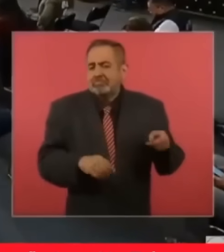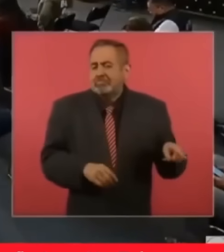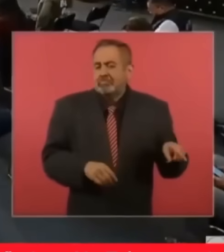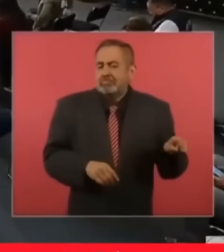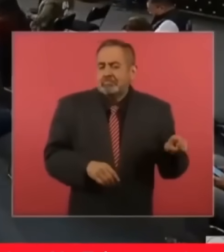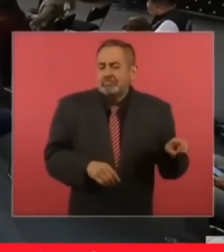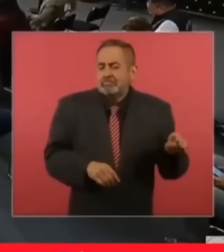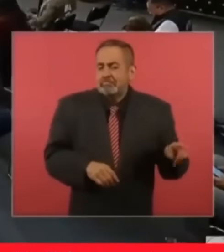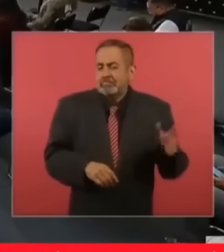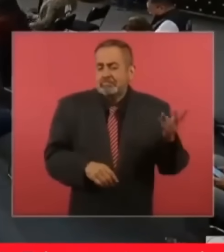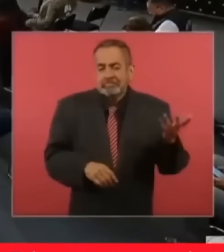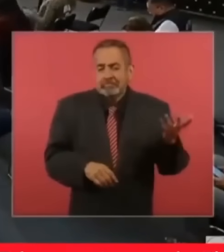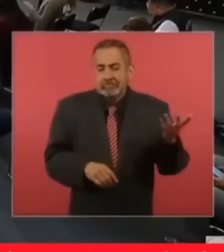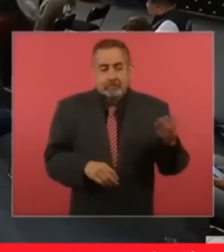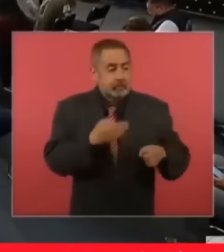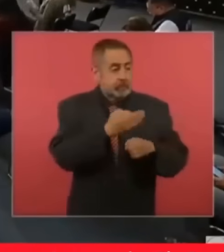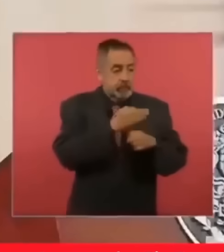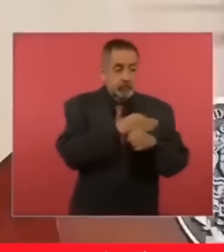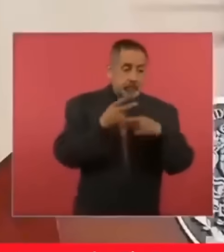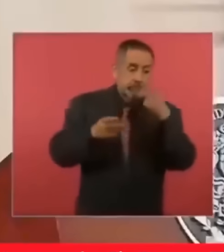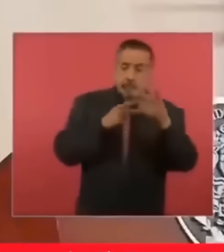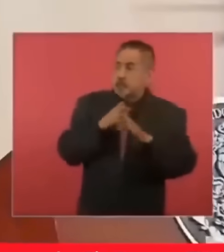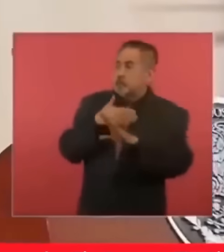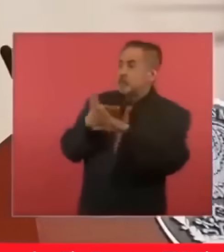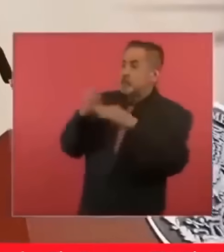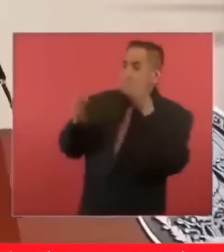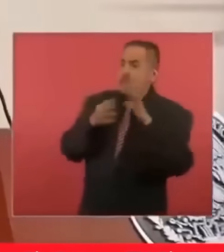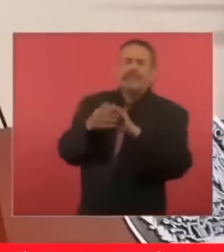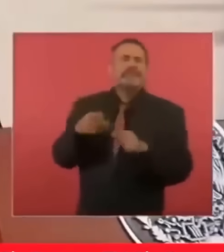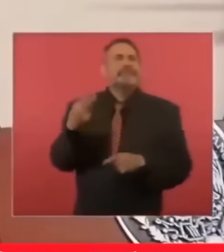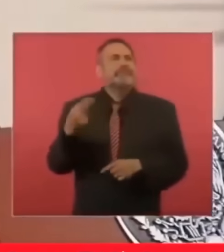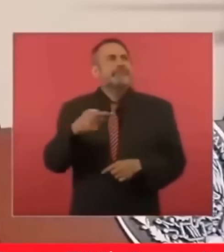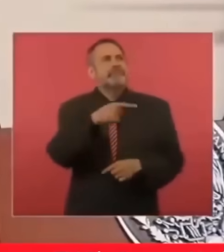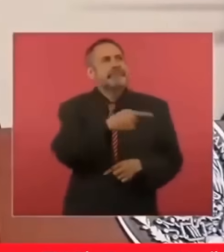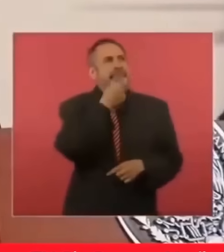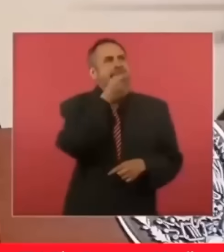Ahora tienen toda una campaña, ¿no? Le llaman